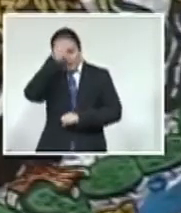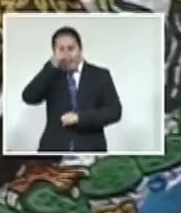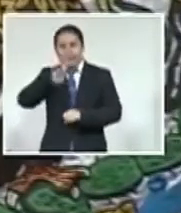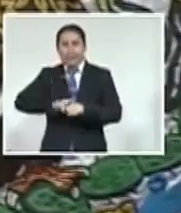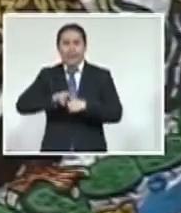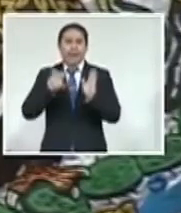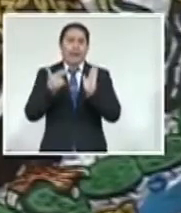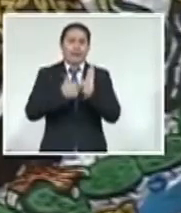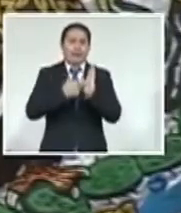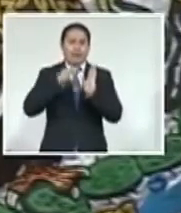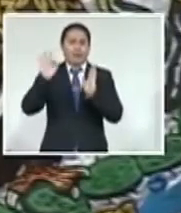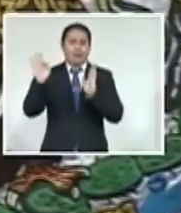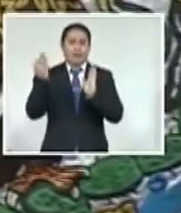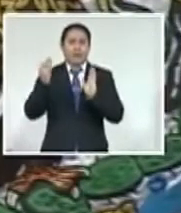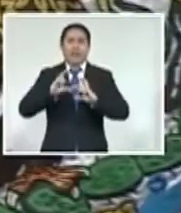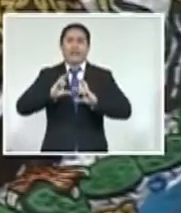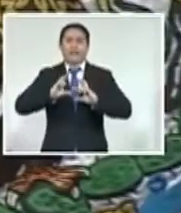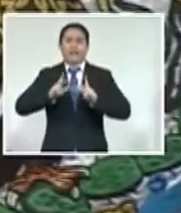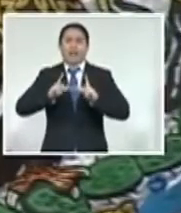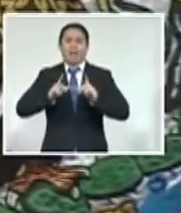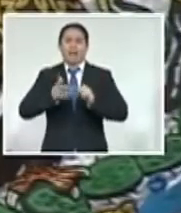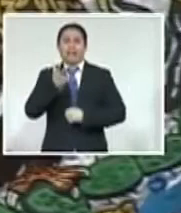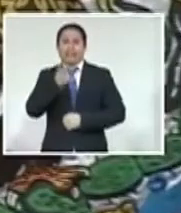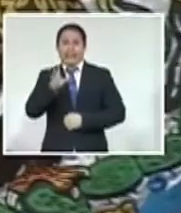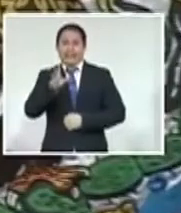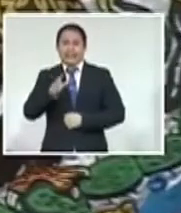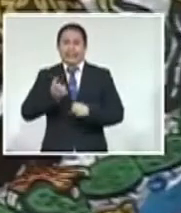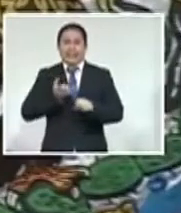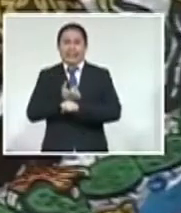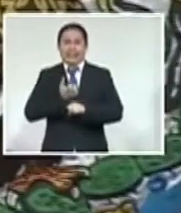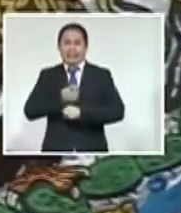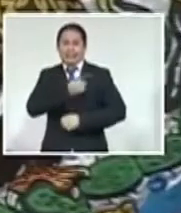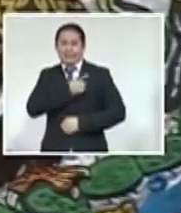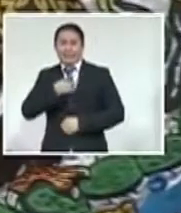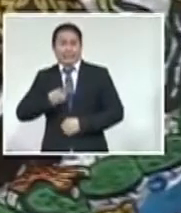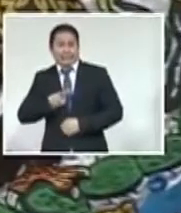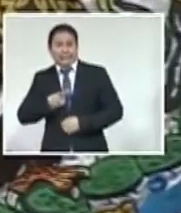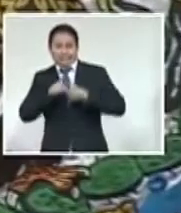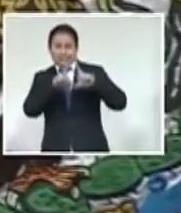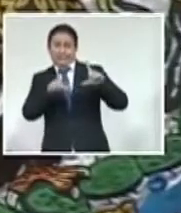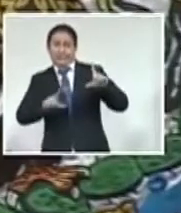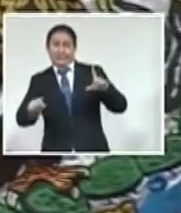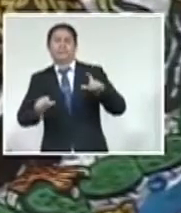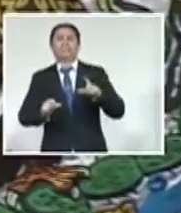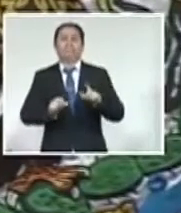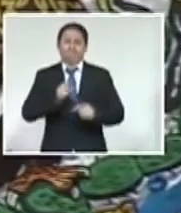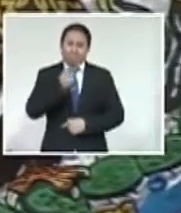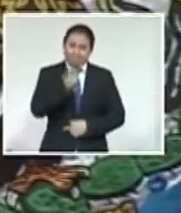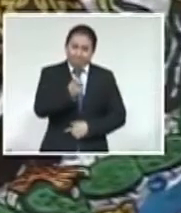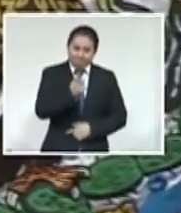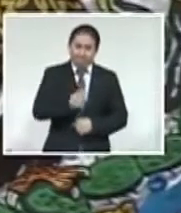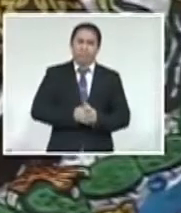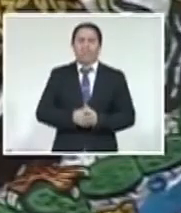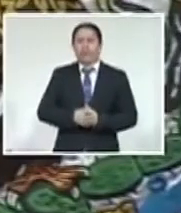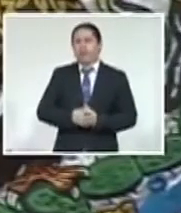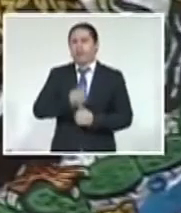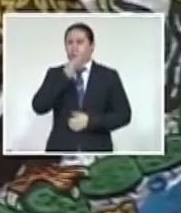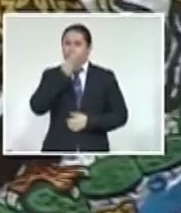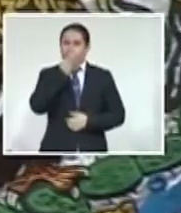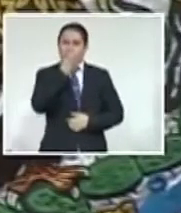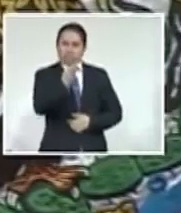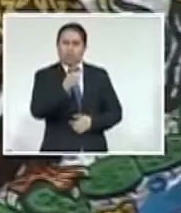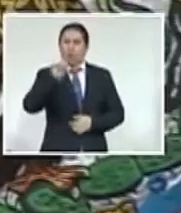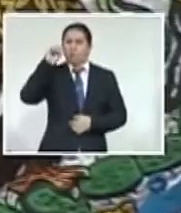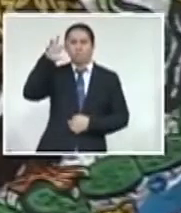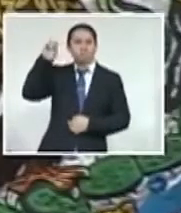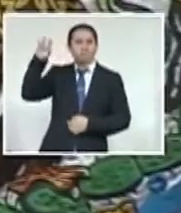Federal, Chiapas dejó de ser uno de los 10 estados más endeudados del país. Y de acuerdo al más reciente reporte de semáforo